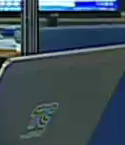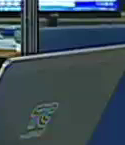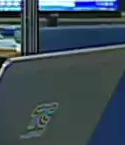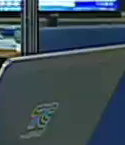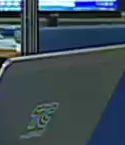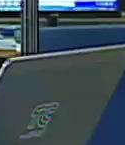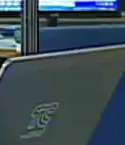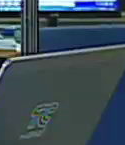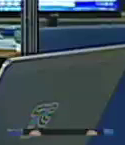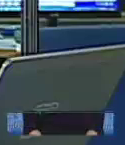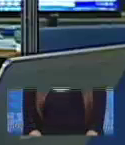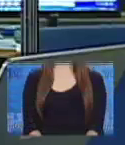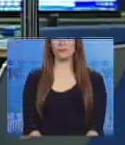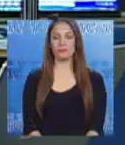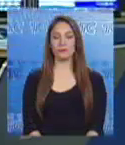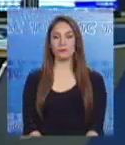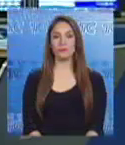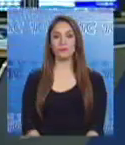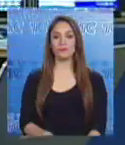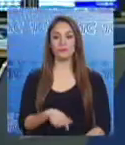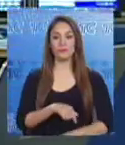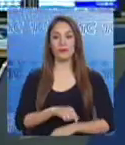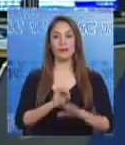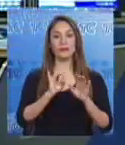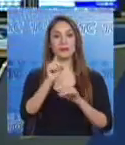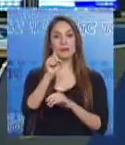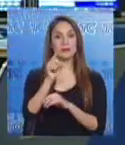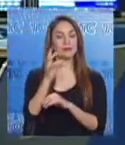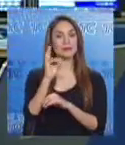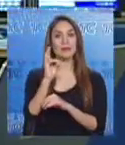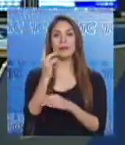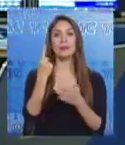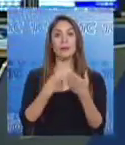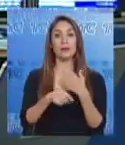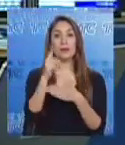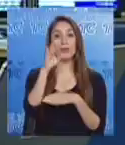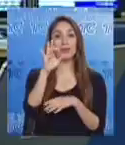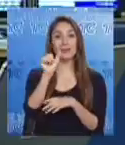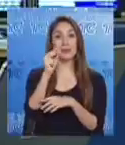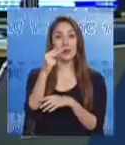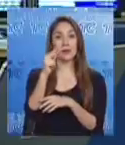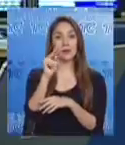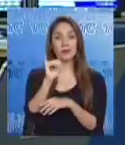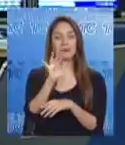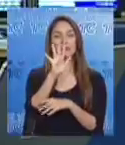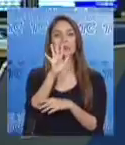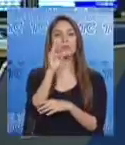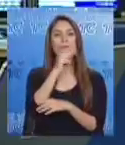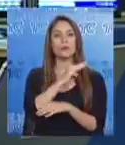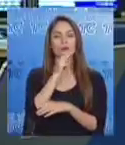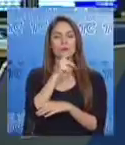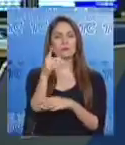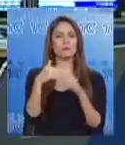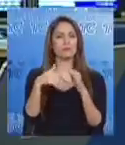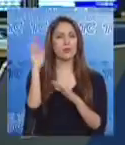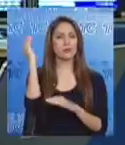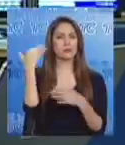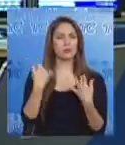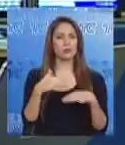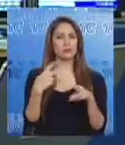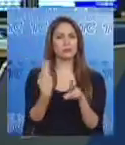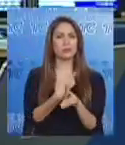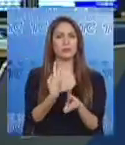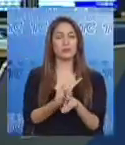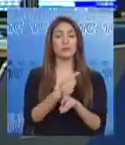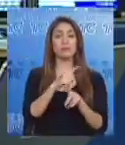La parroquia Tarqui, el corazón comercial de Manta en la provincia de Manabí, es la zona más afectada por el terremoto. El mercado y gran parte de los negocios